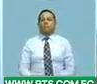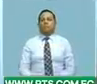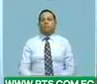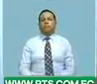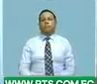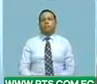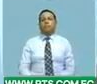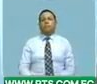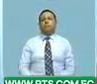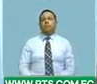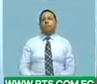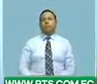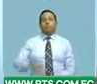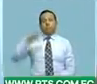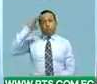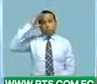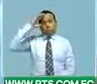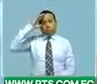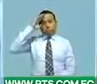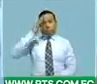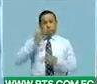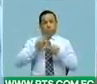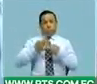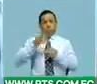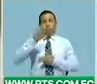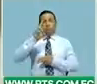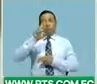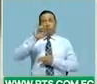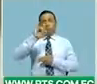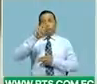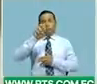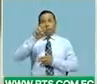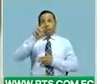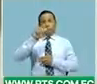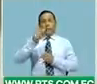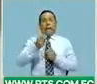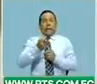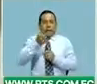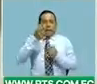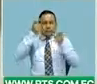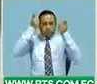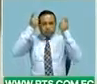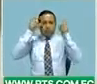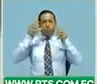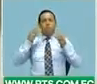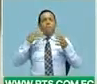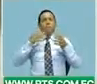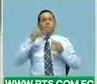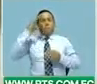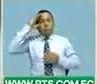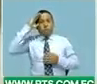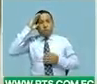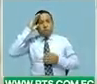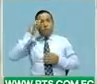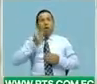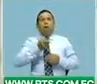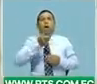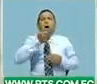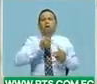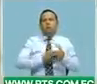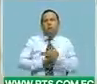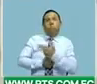el cadete Brian Rivera, próximo a graduarse como oficial de la policía, se salvó de ser asesinado con este